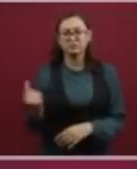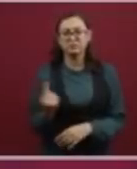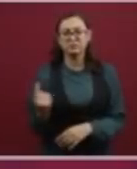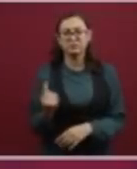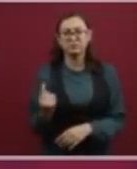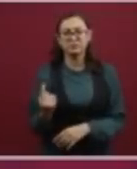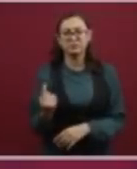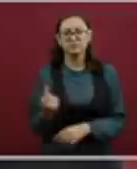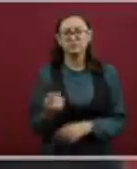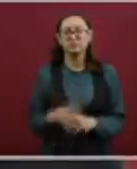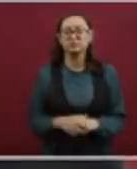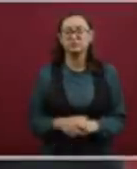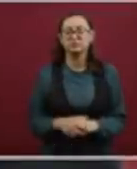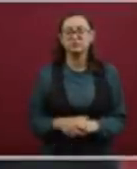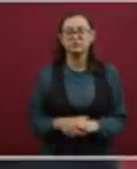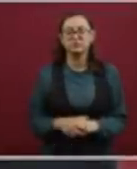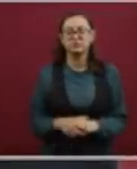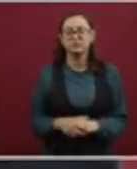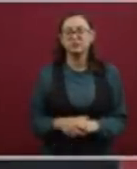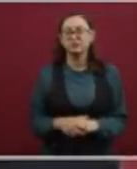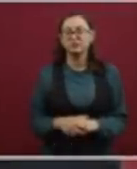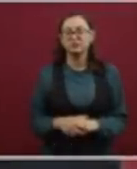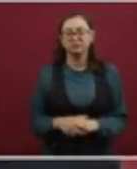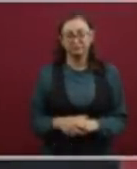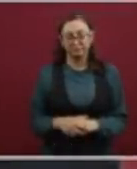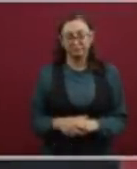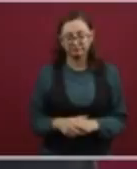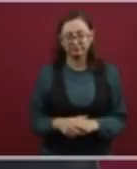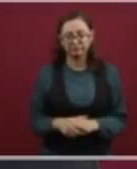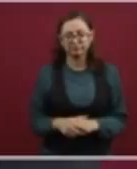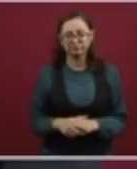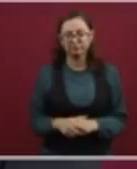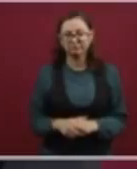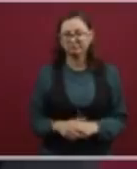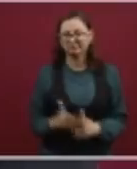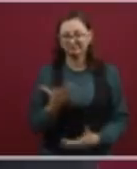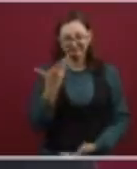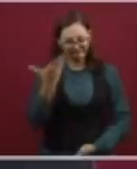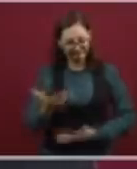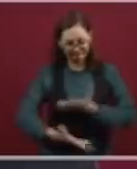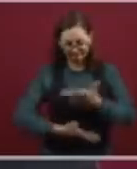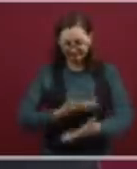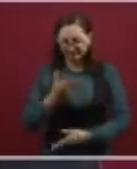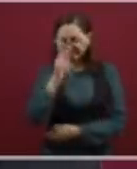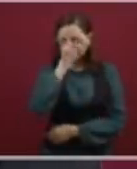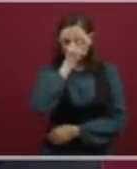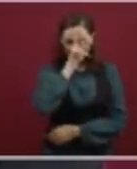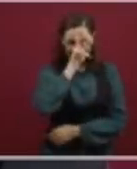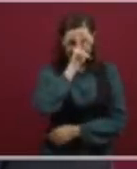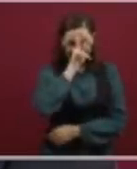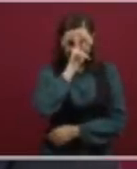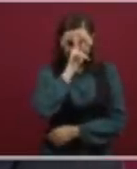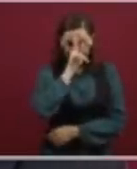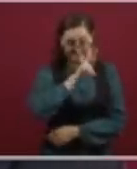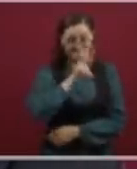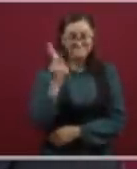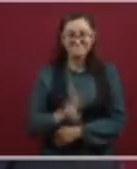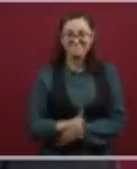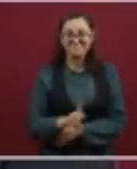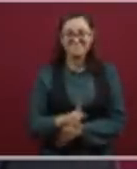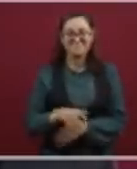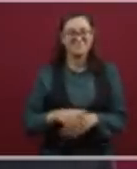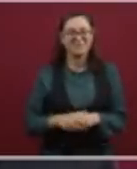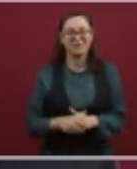es el peor servicio, así como estoy hablando de que es